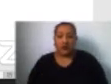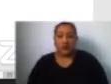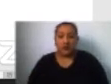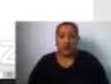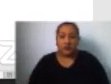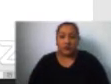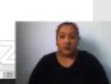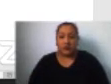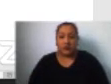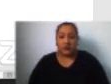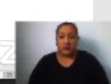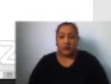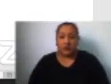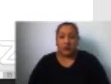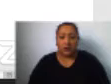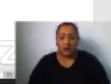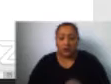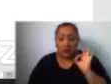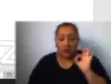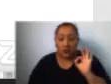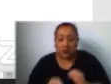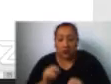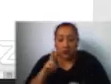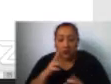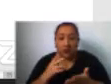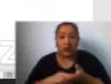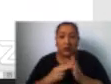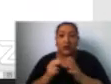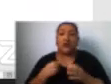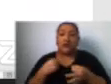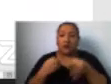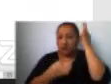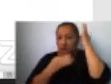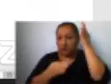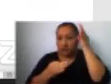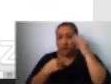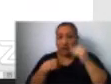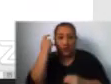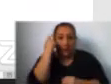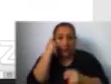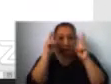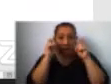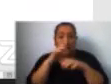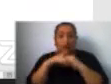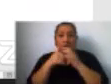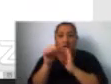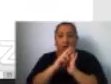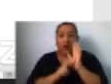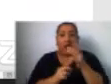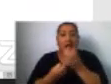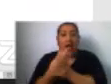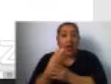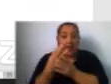Justamente por tres razones que voy a pasar a exponer considerando el caso de la región Arequipa.